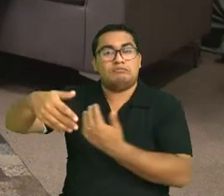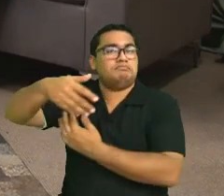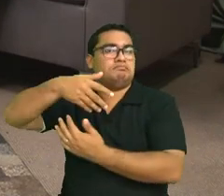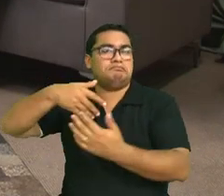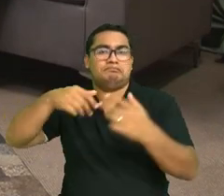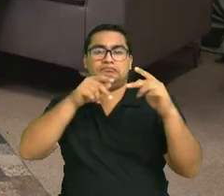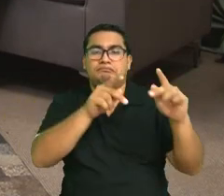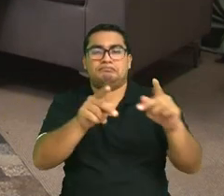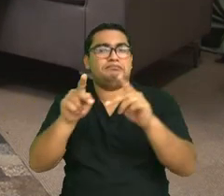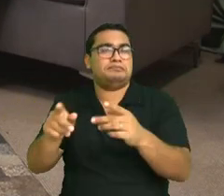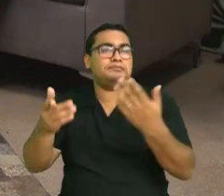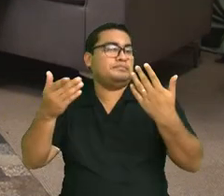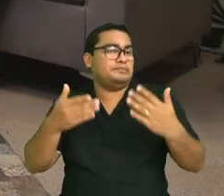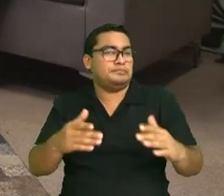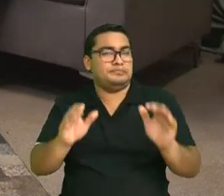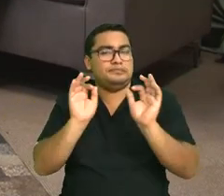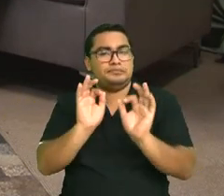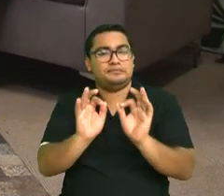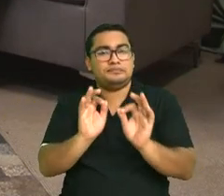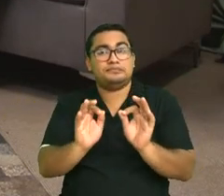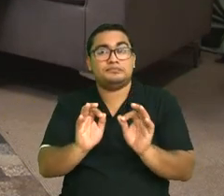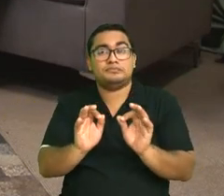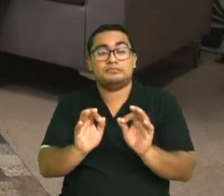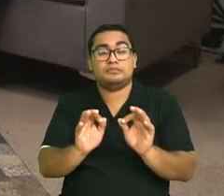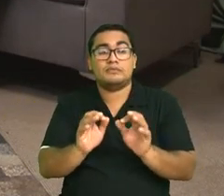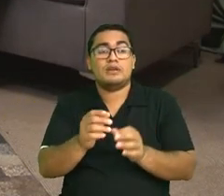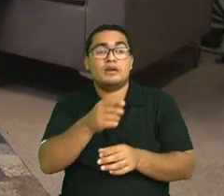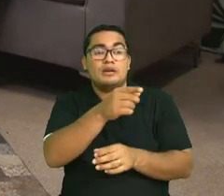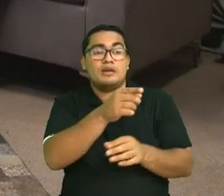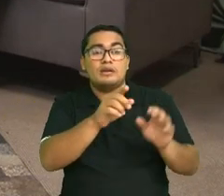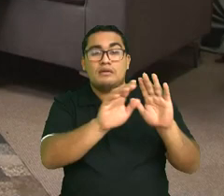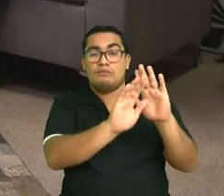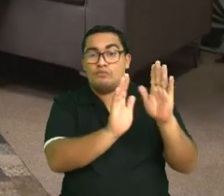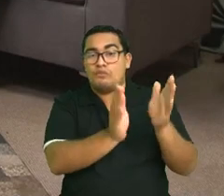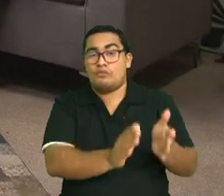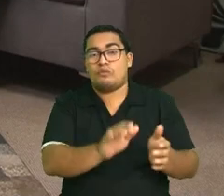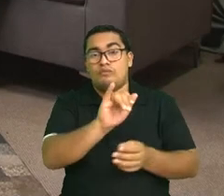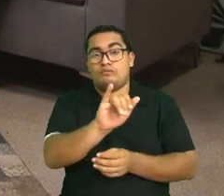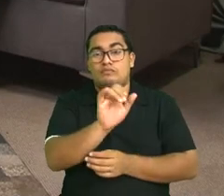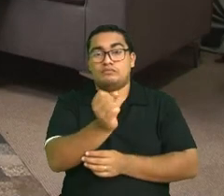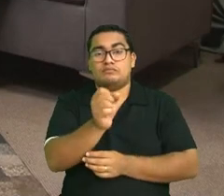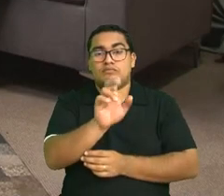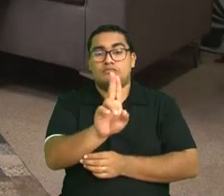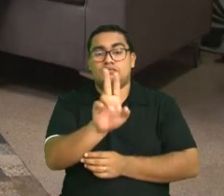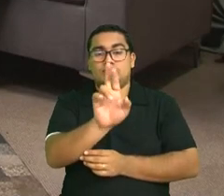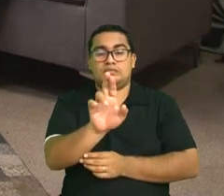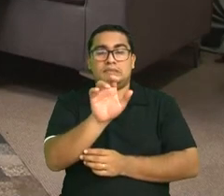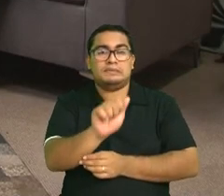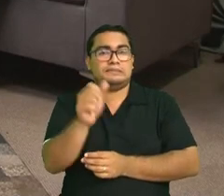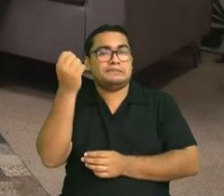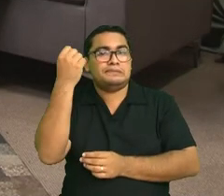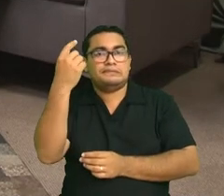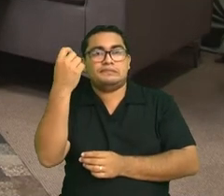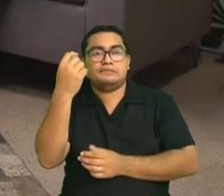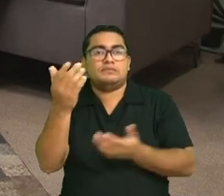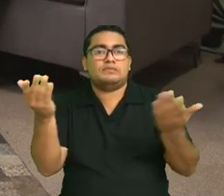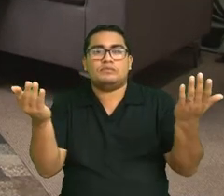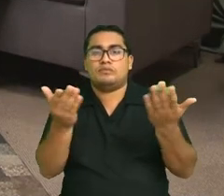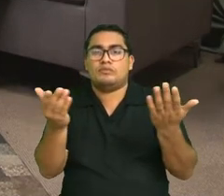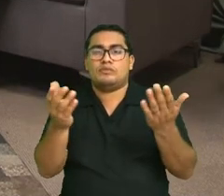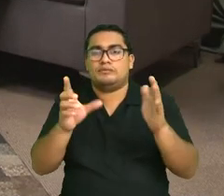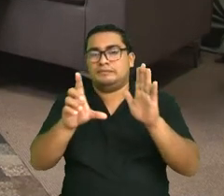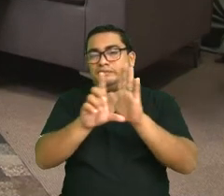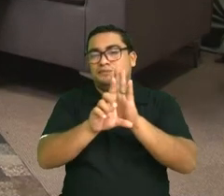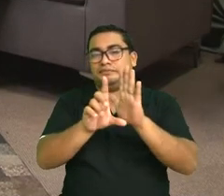forma completa. Entender, compañera Isaura, dentro de esa más o menos un marco jurídico, más o menos